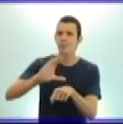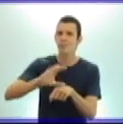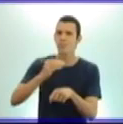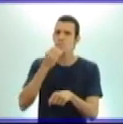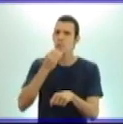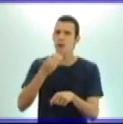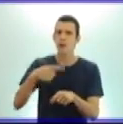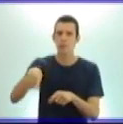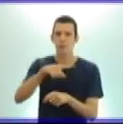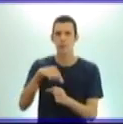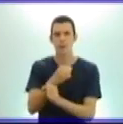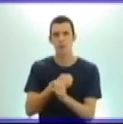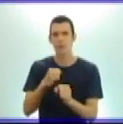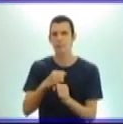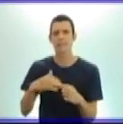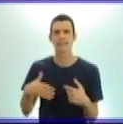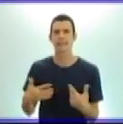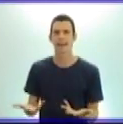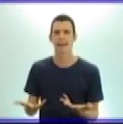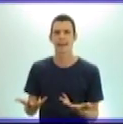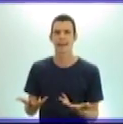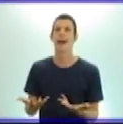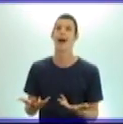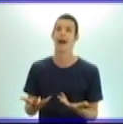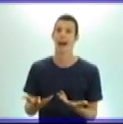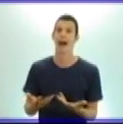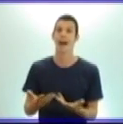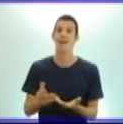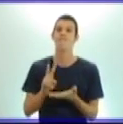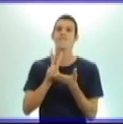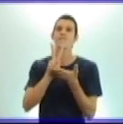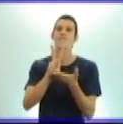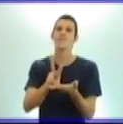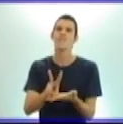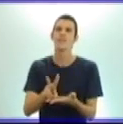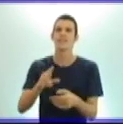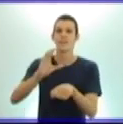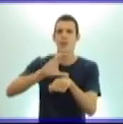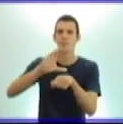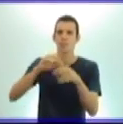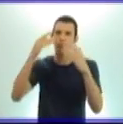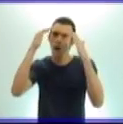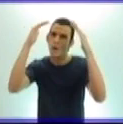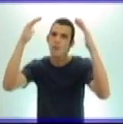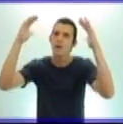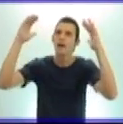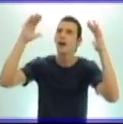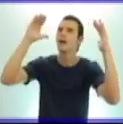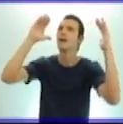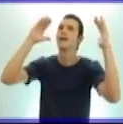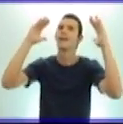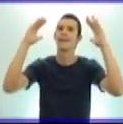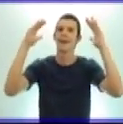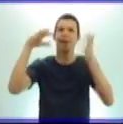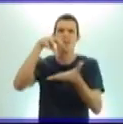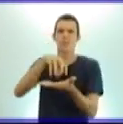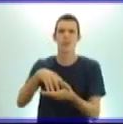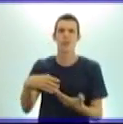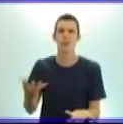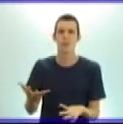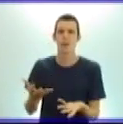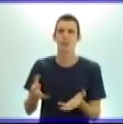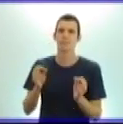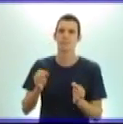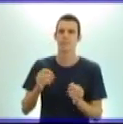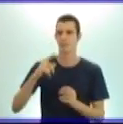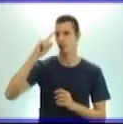que está relacionado con una visita virtual al complejo escultórico Comandante Ernesto